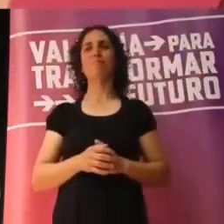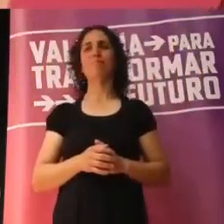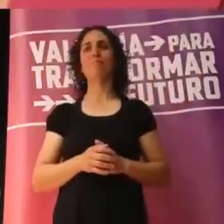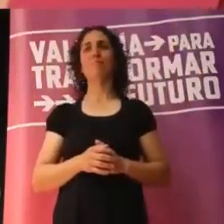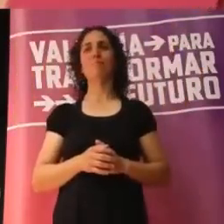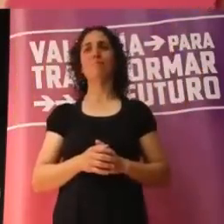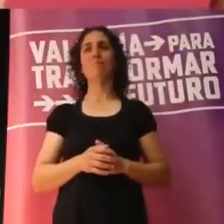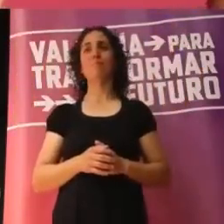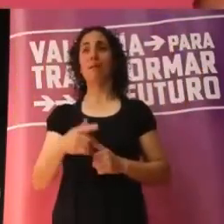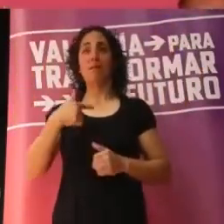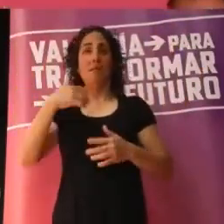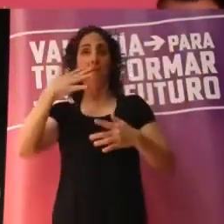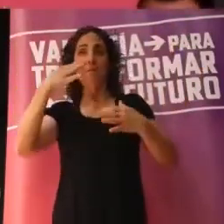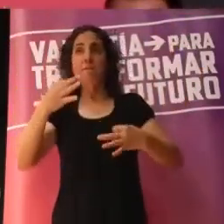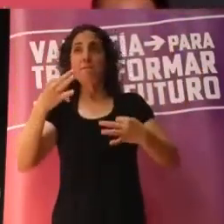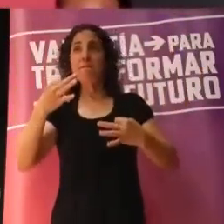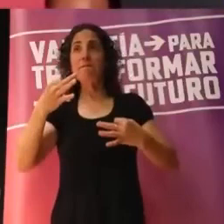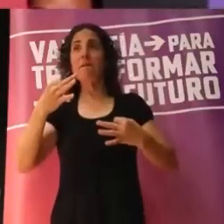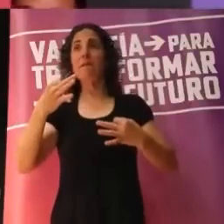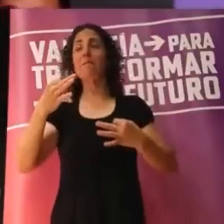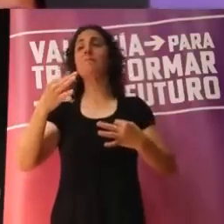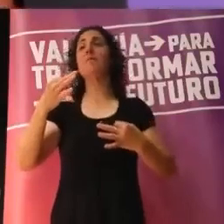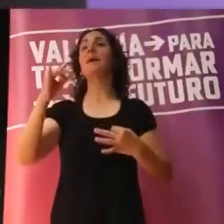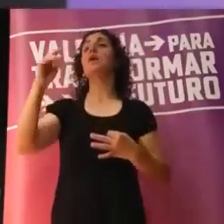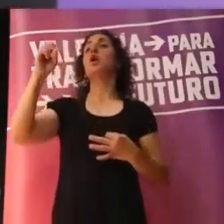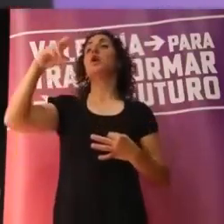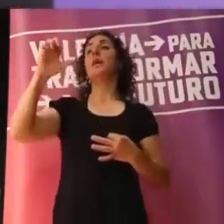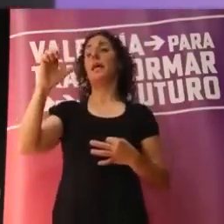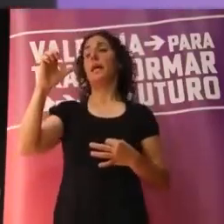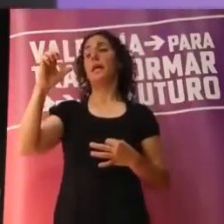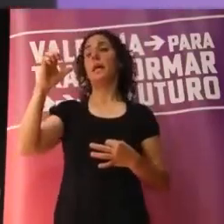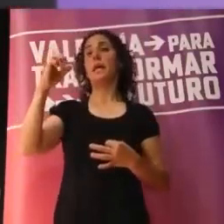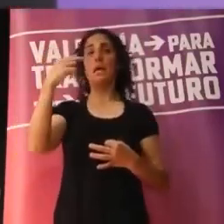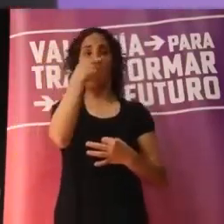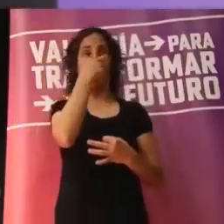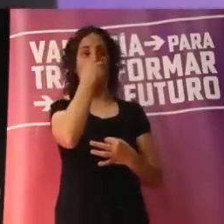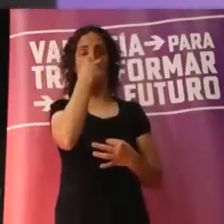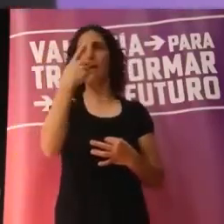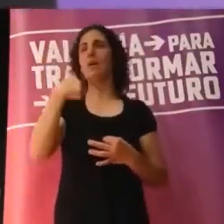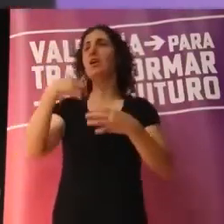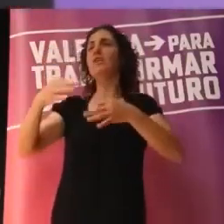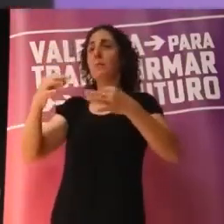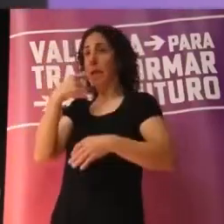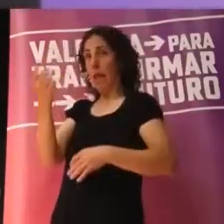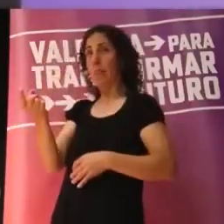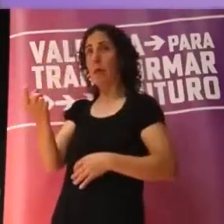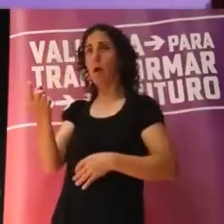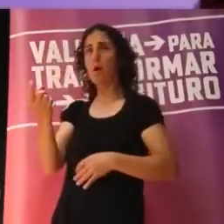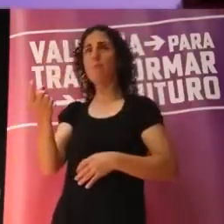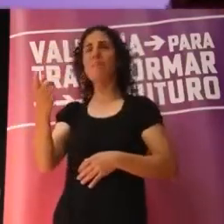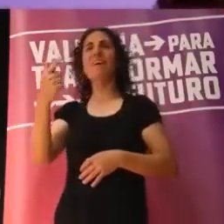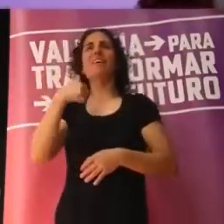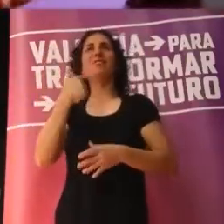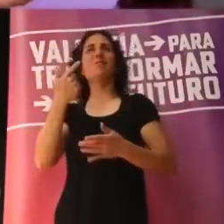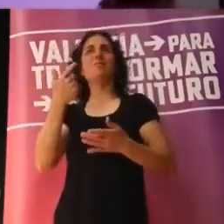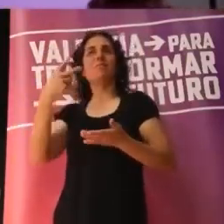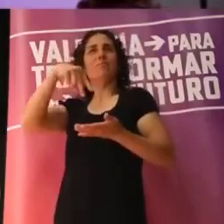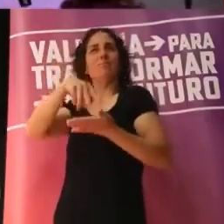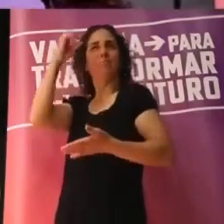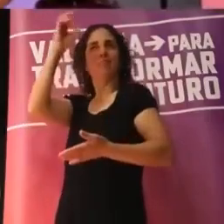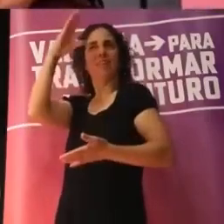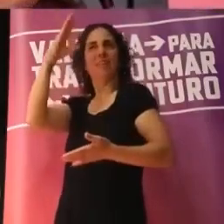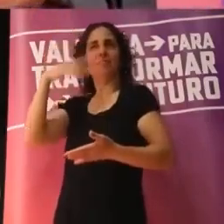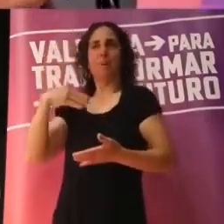En realidad yo le digo siempre a Ione Belarra, compañera, a mí ya no me toca estar en mítines, mi papel es